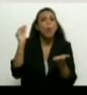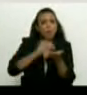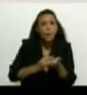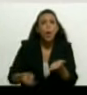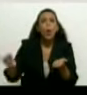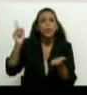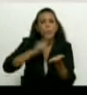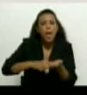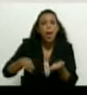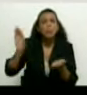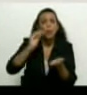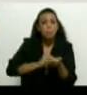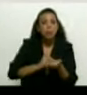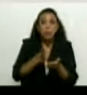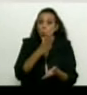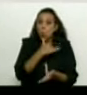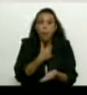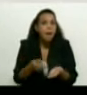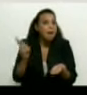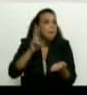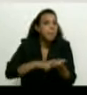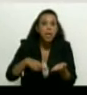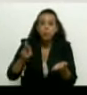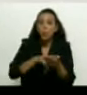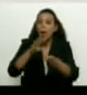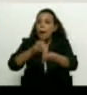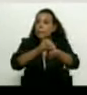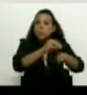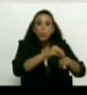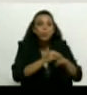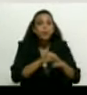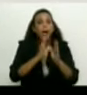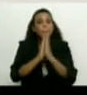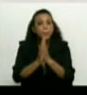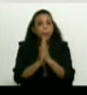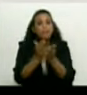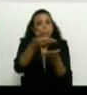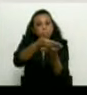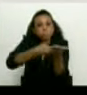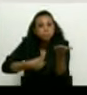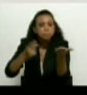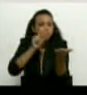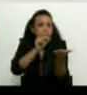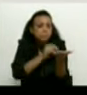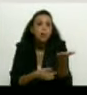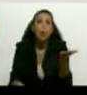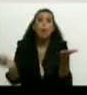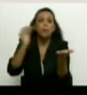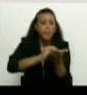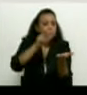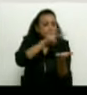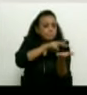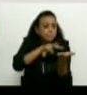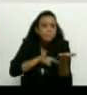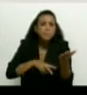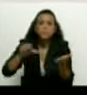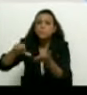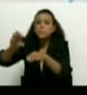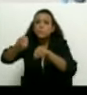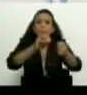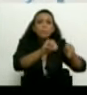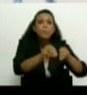cifras y ellos que no hubo una convocatoria, un llamado así a, en todos los centros,